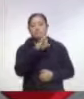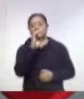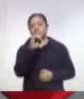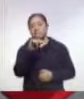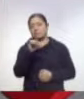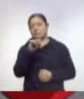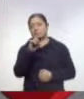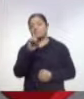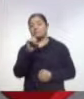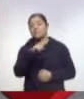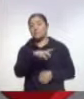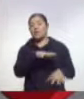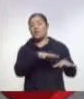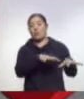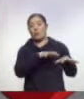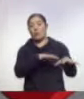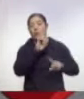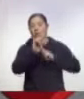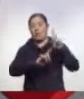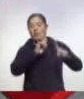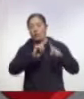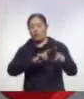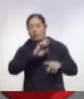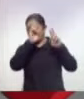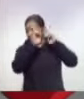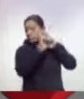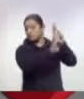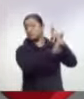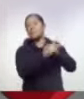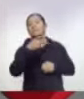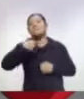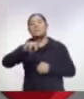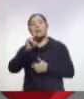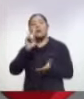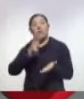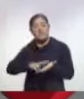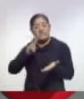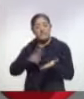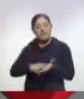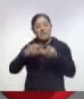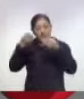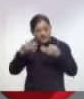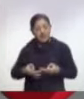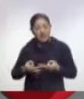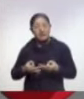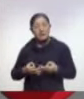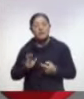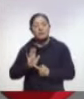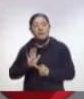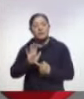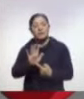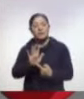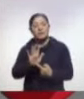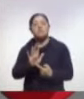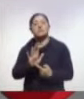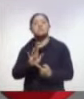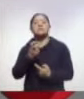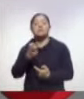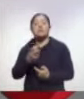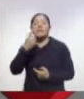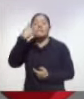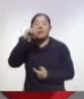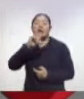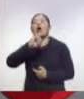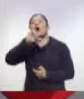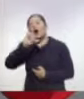nuestro órgano supremo en cuanto al deporte se refiere. Pero vale mucho más que quede, pues, expuesto este caso para que no se vuelva a